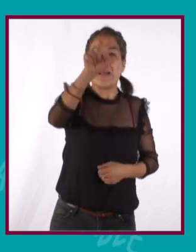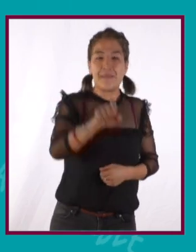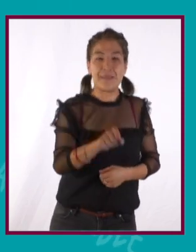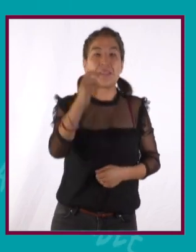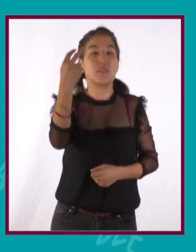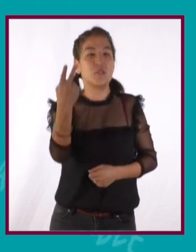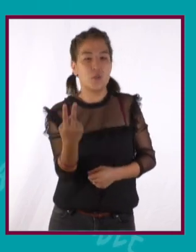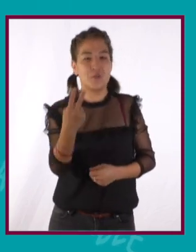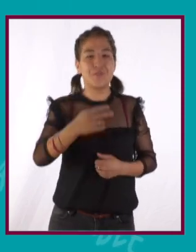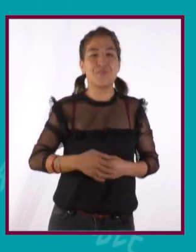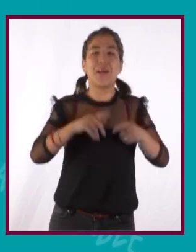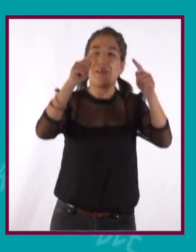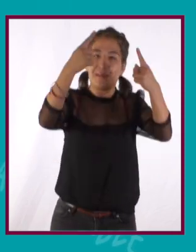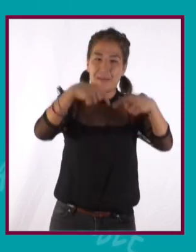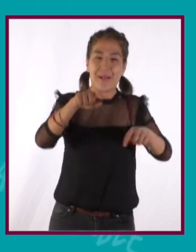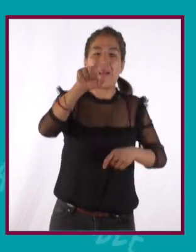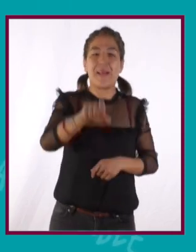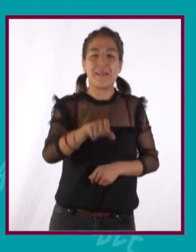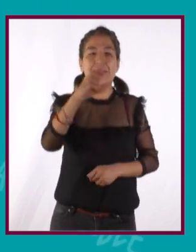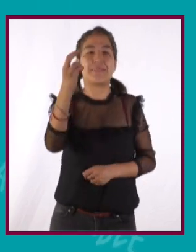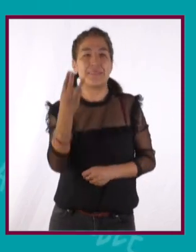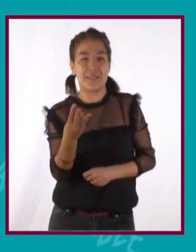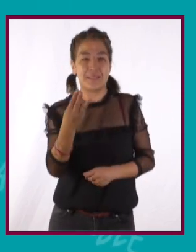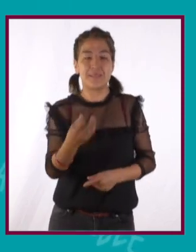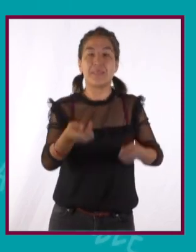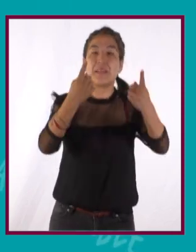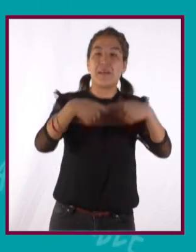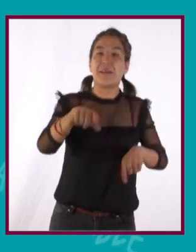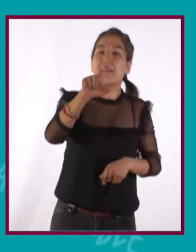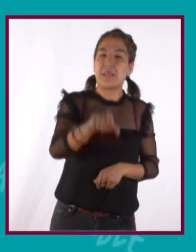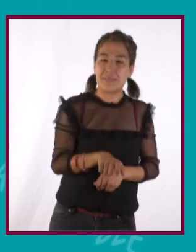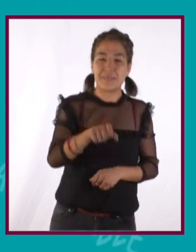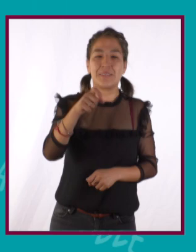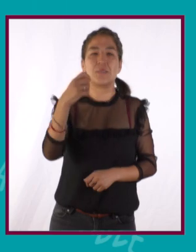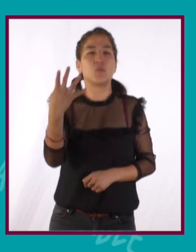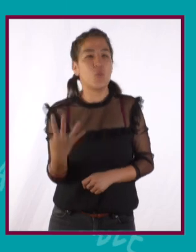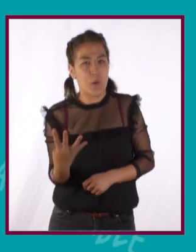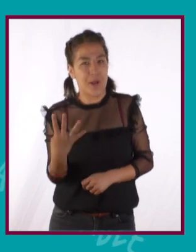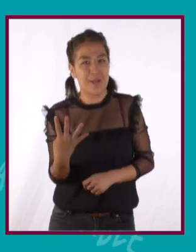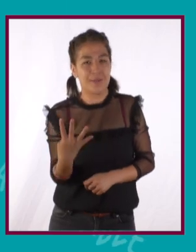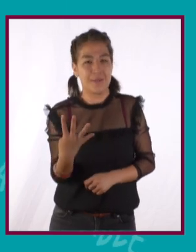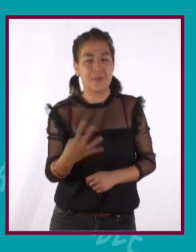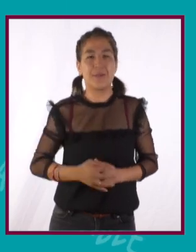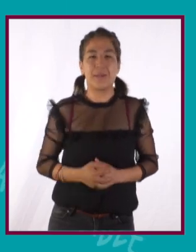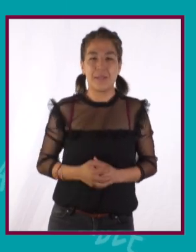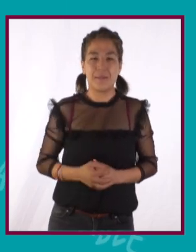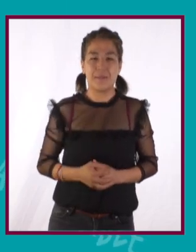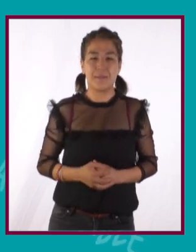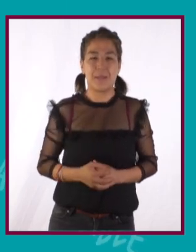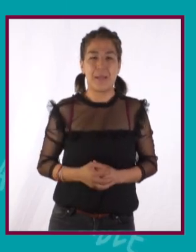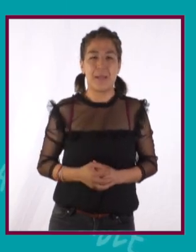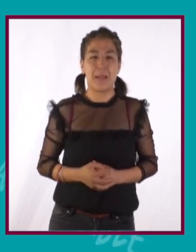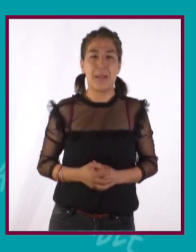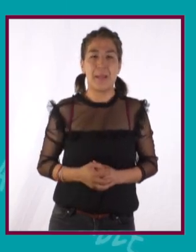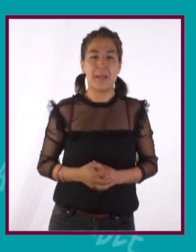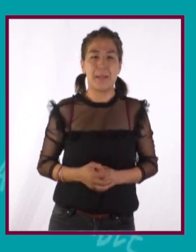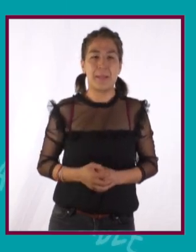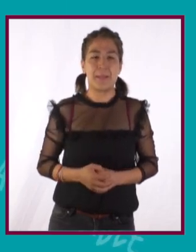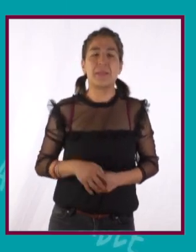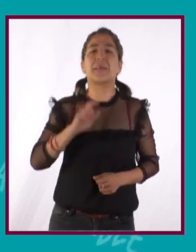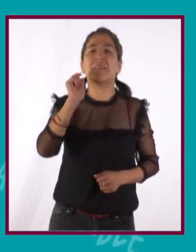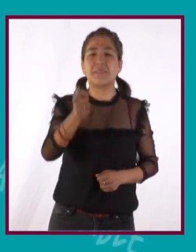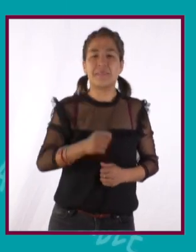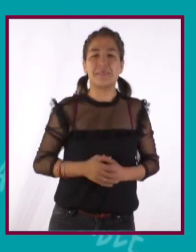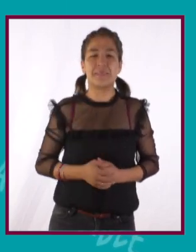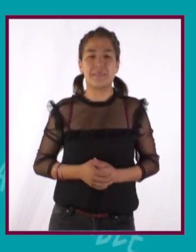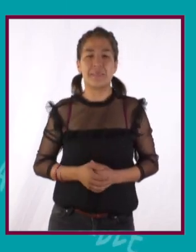2 es X subíndice 2, la 3 es X subíndice 3 y la 4 es X subíndice 4.